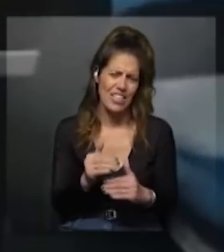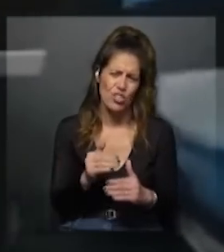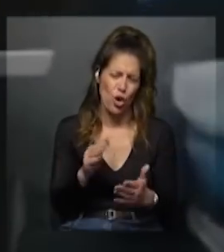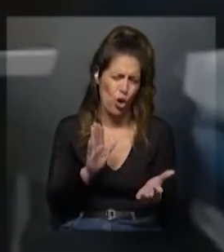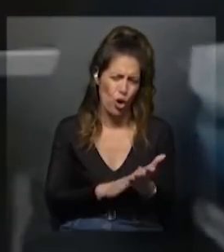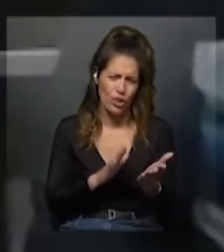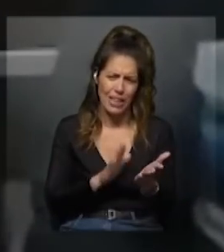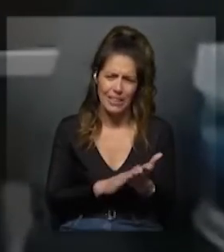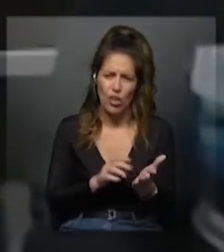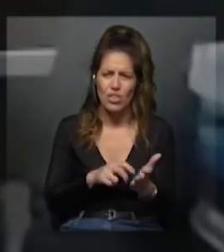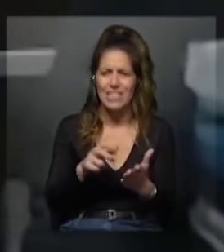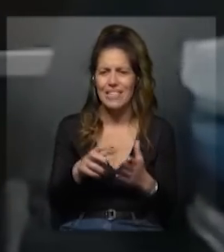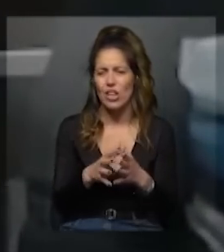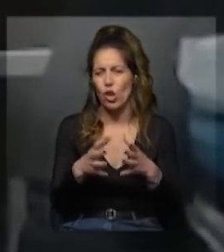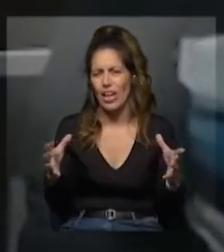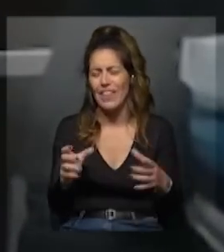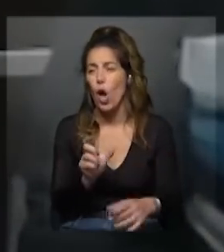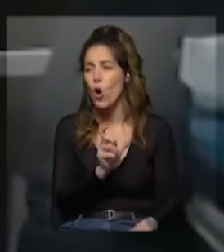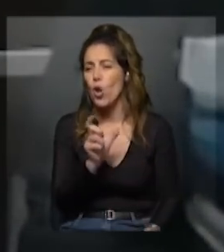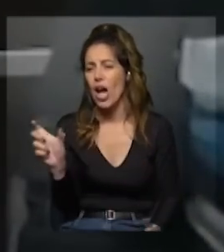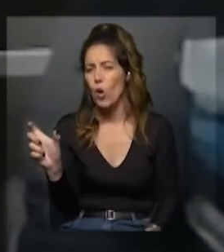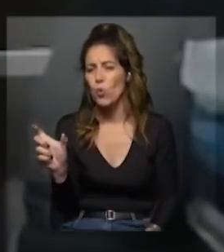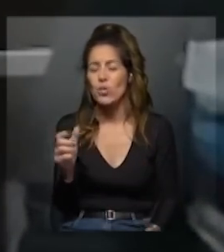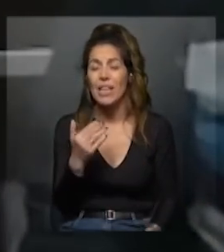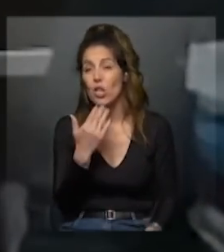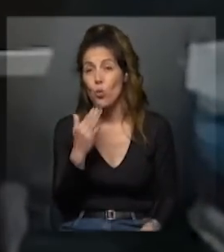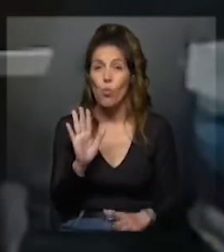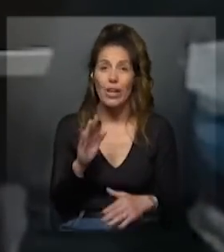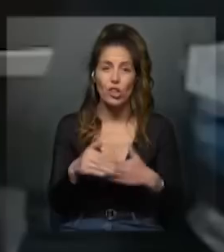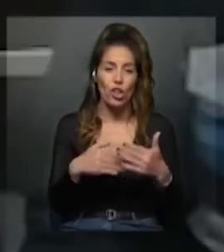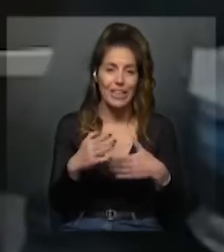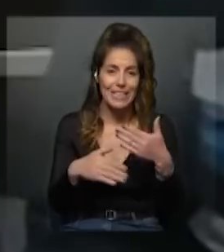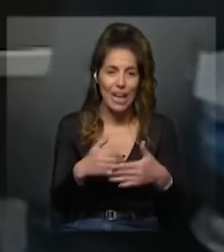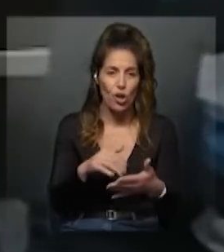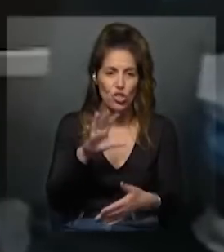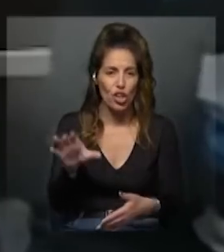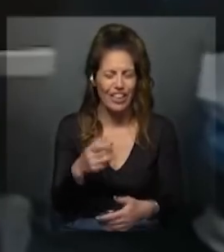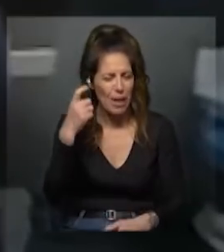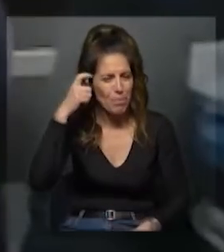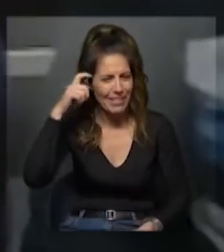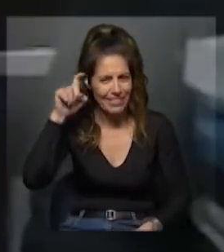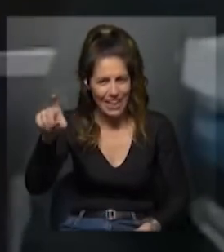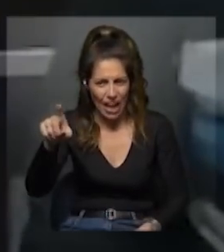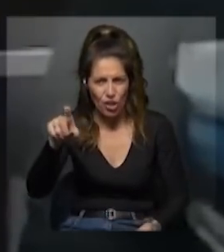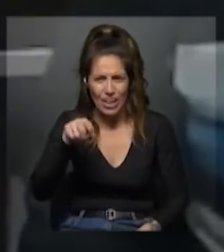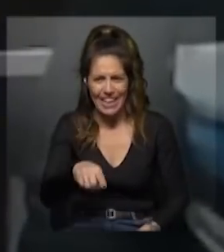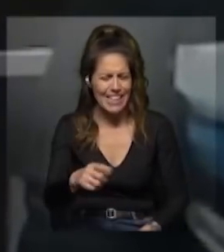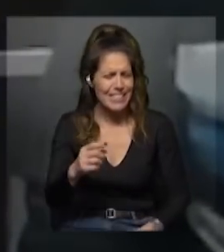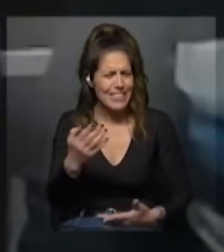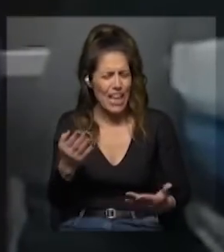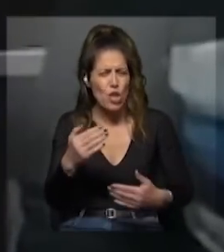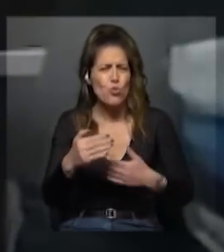Salto grande con la excusa del supuesto desarrollo regional que inventaron ese supuesto de